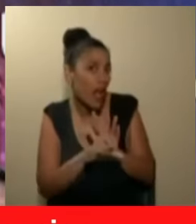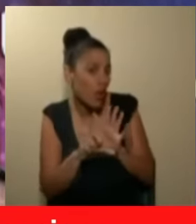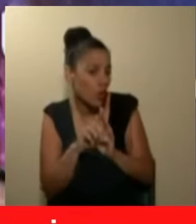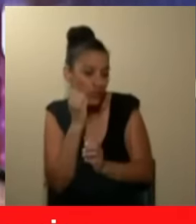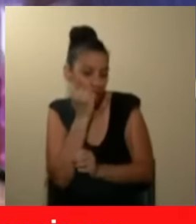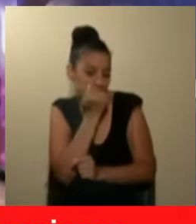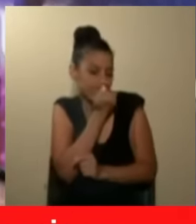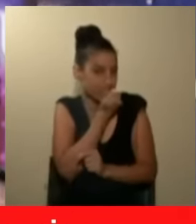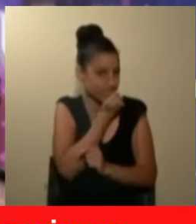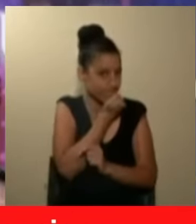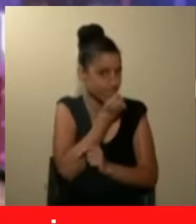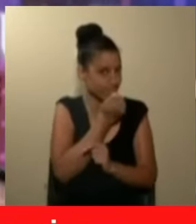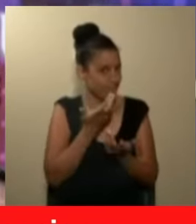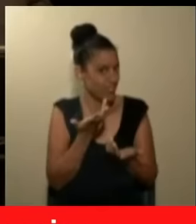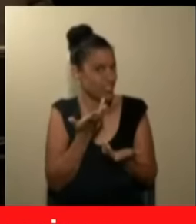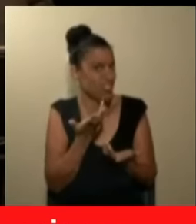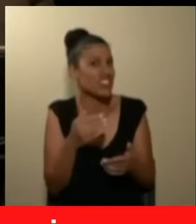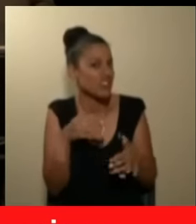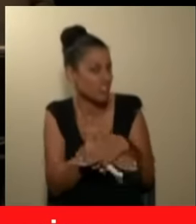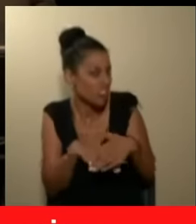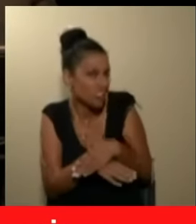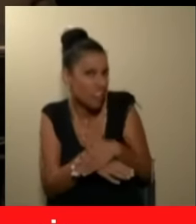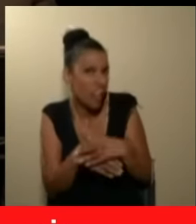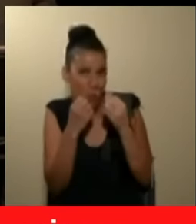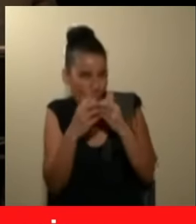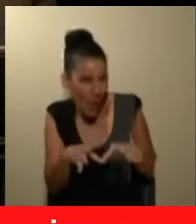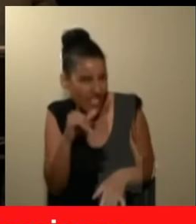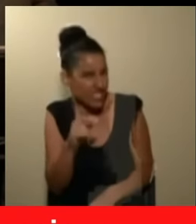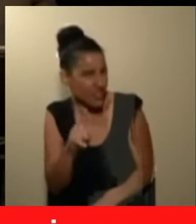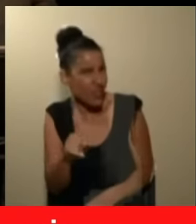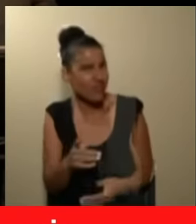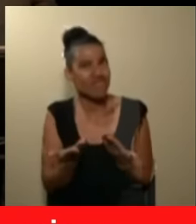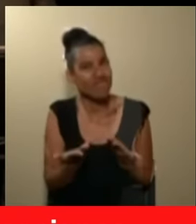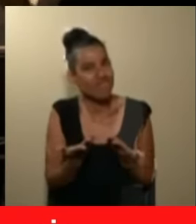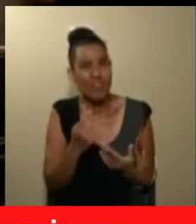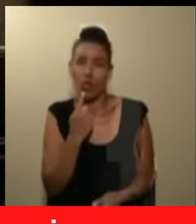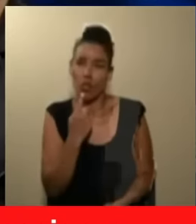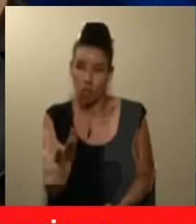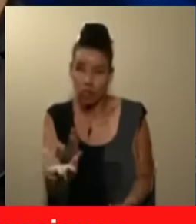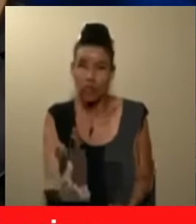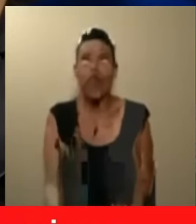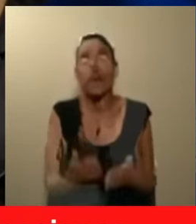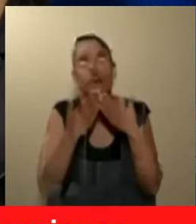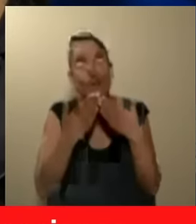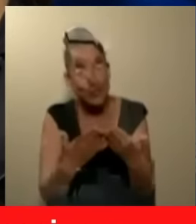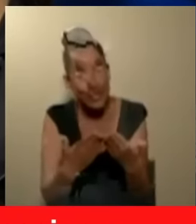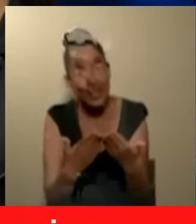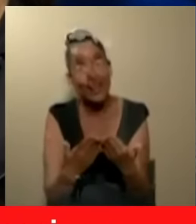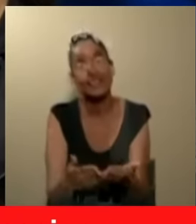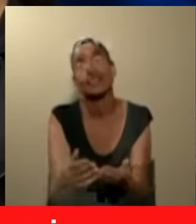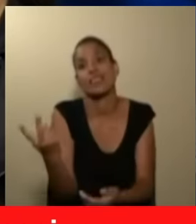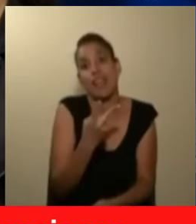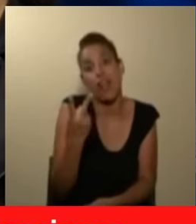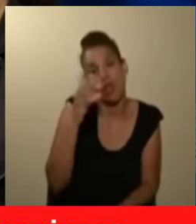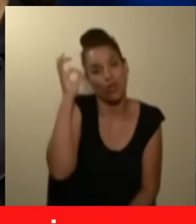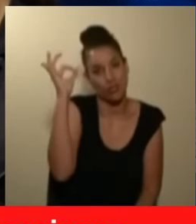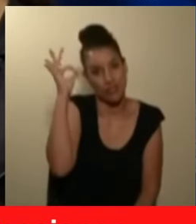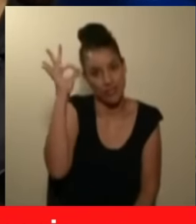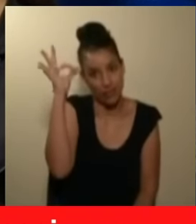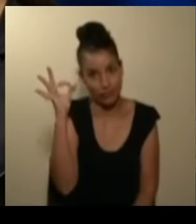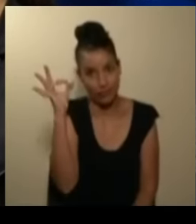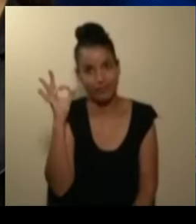aplicarla. ¿Será que no es tan buena? Muchas gracias, senador Vergara. Bueno, el agradecimiento a ambos senadores por este mensaje inicial.